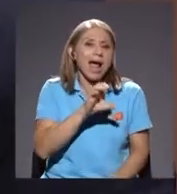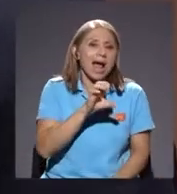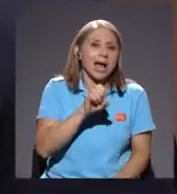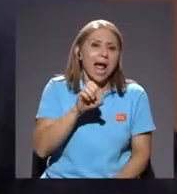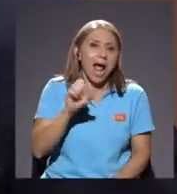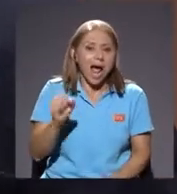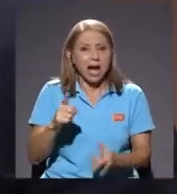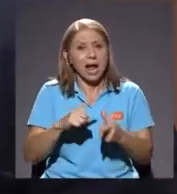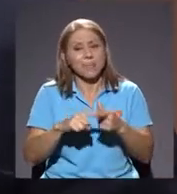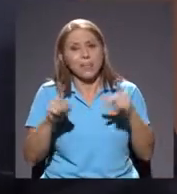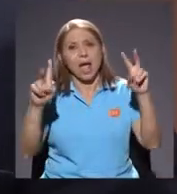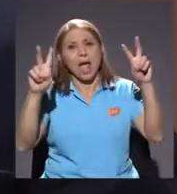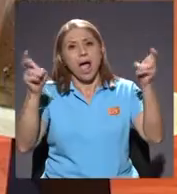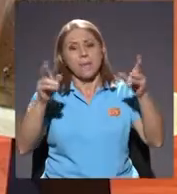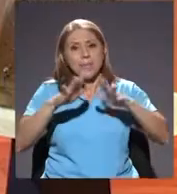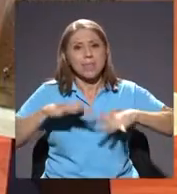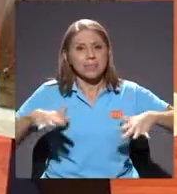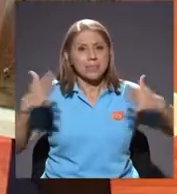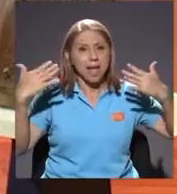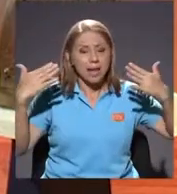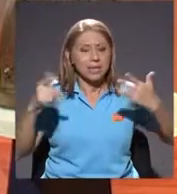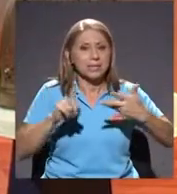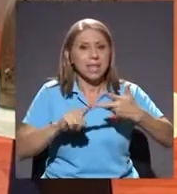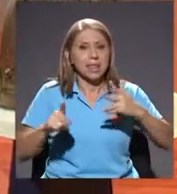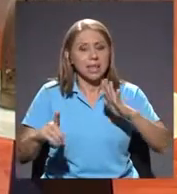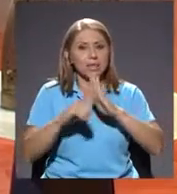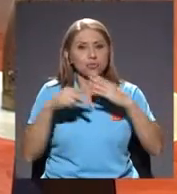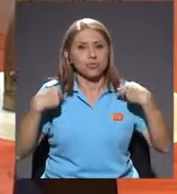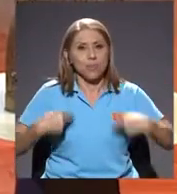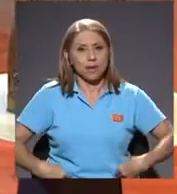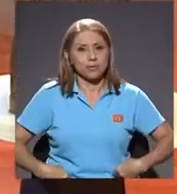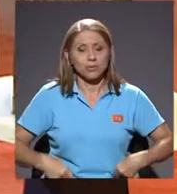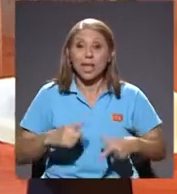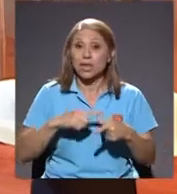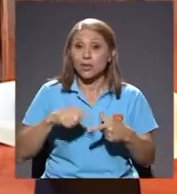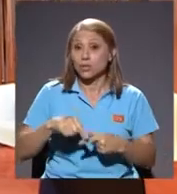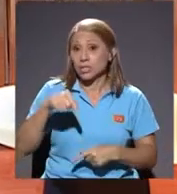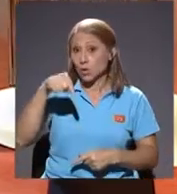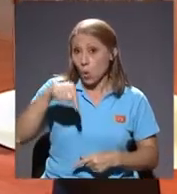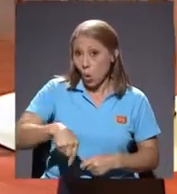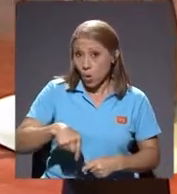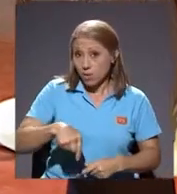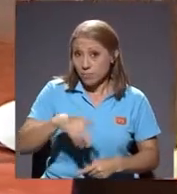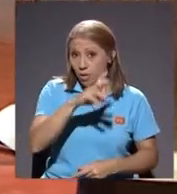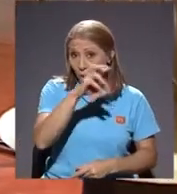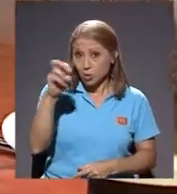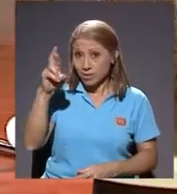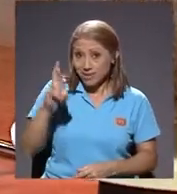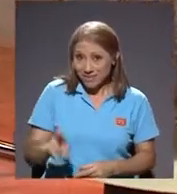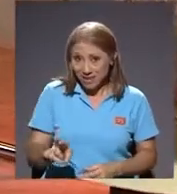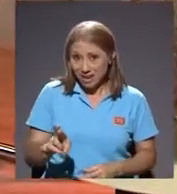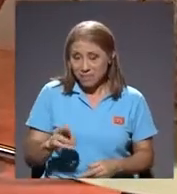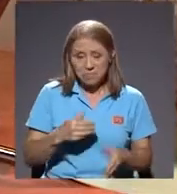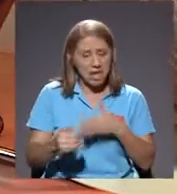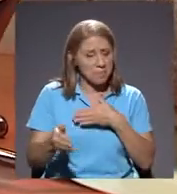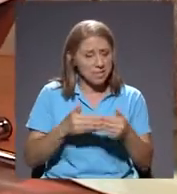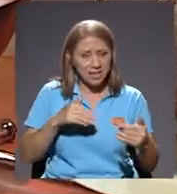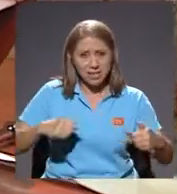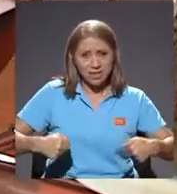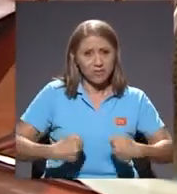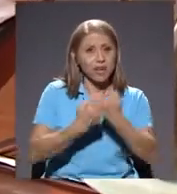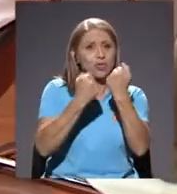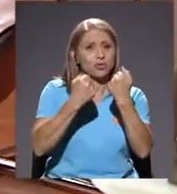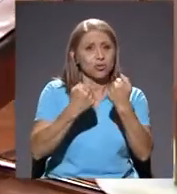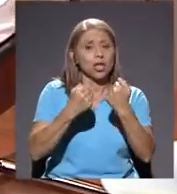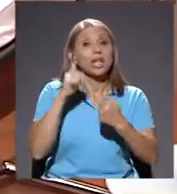de derechos humanos estoy yo puedo pensar que hoy cuesta rica no obstante los retos a los que se enfrenta es un país que históricamente ha hecho las cosas